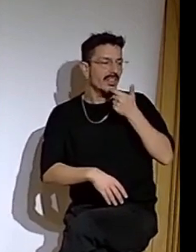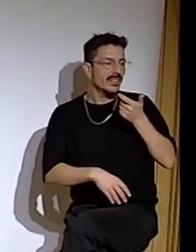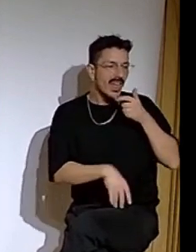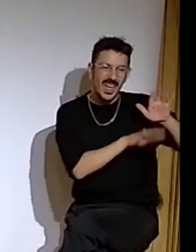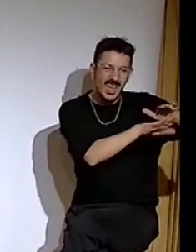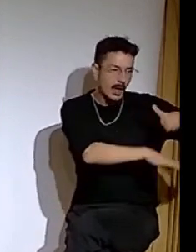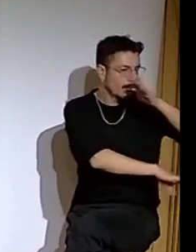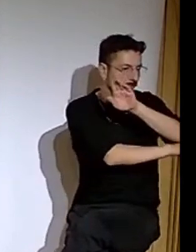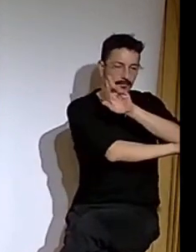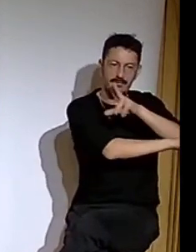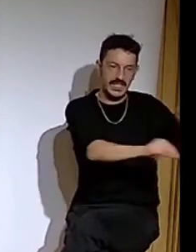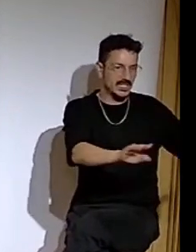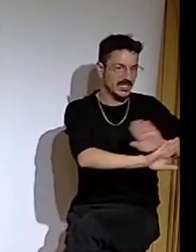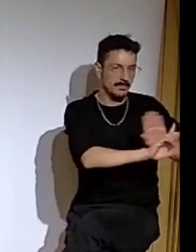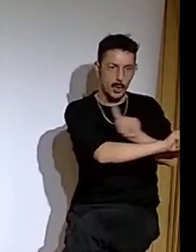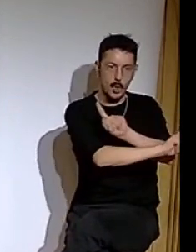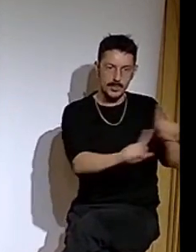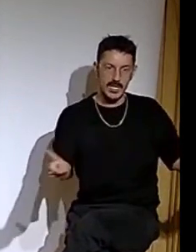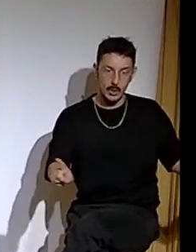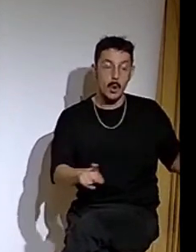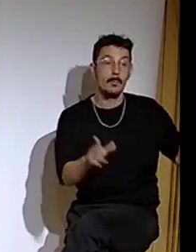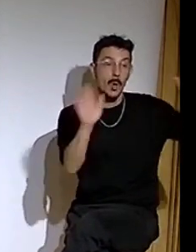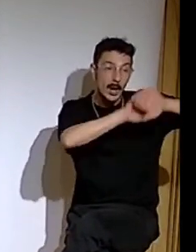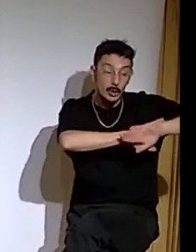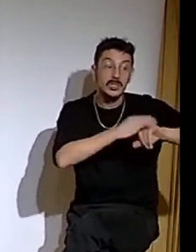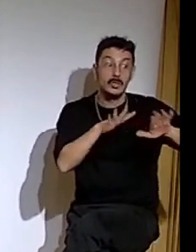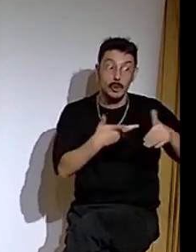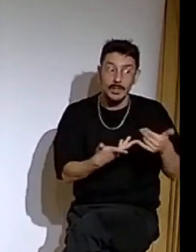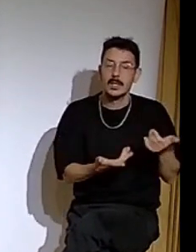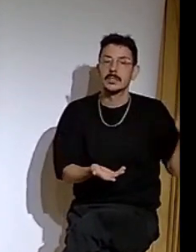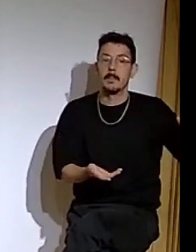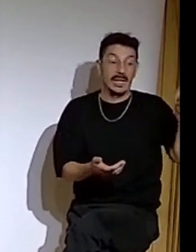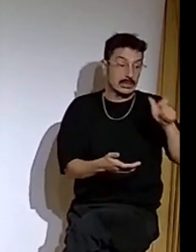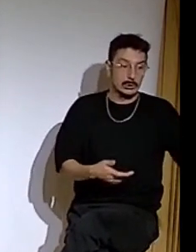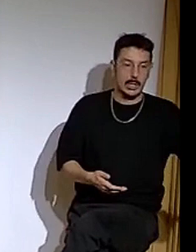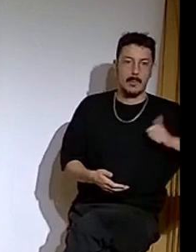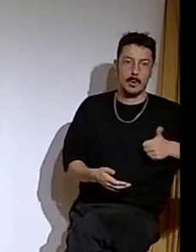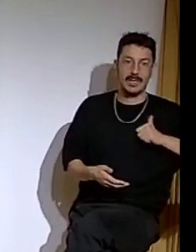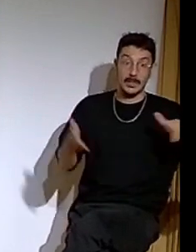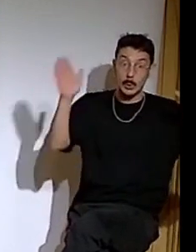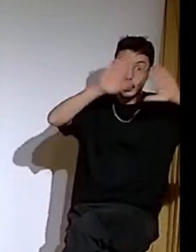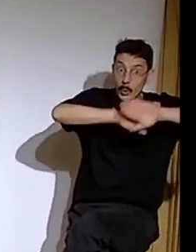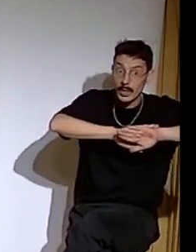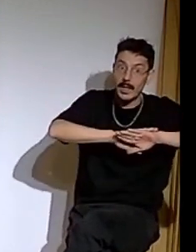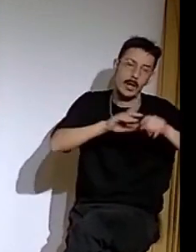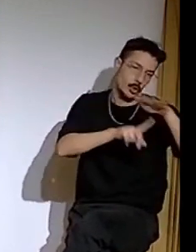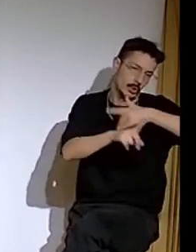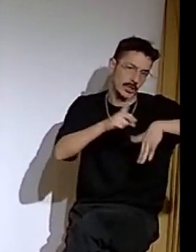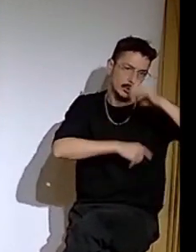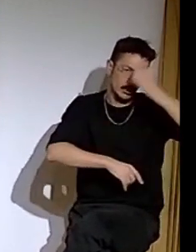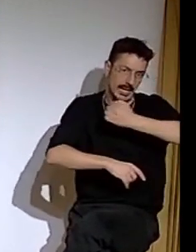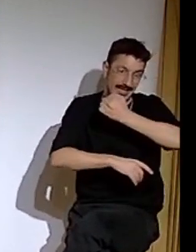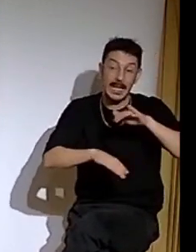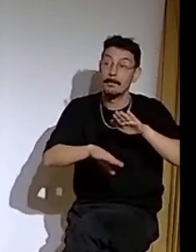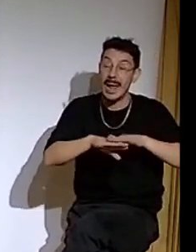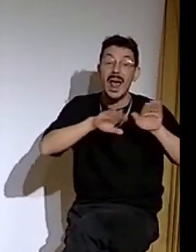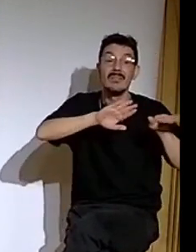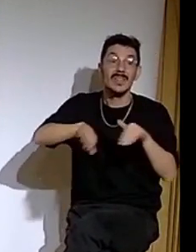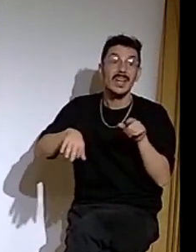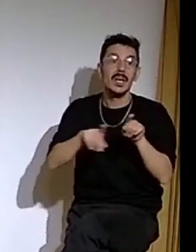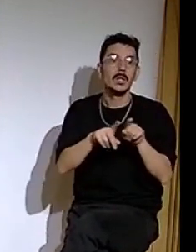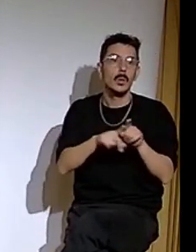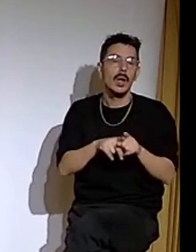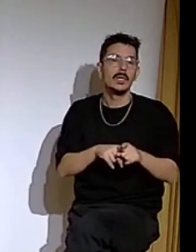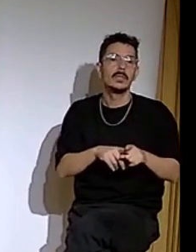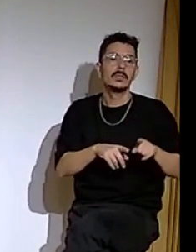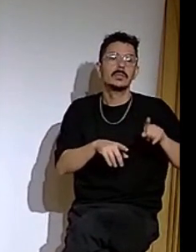por la noche dado que la gente aprovechaba en la oscuridad estamos hablando en contexto de semana santa vale la oscuridad para dejarse llevar por la pasión